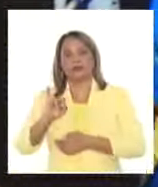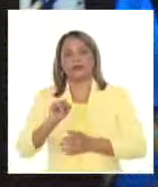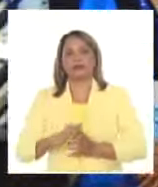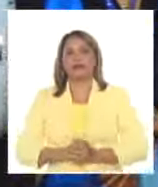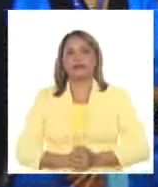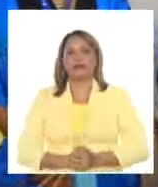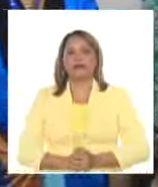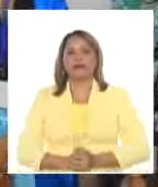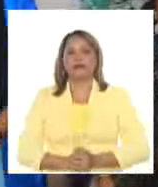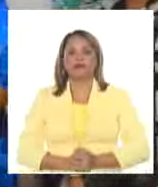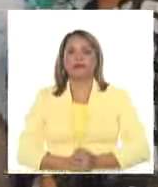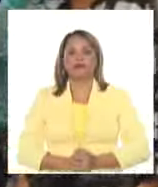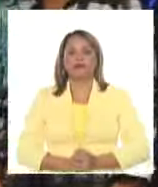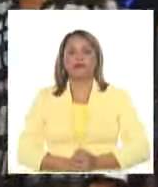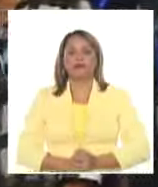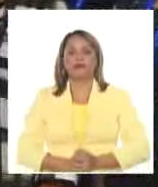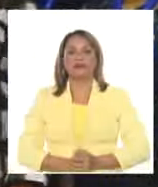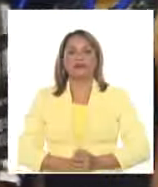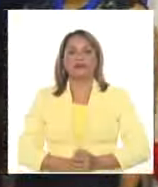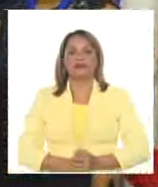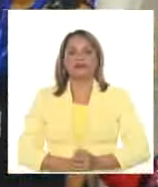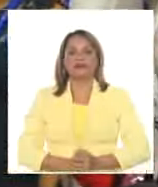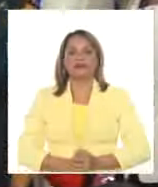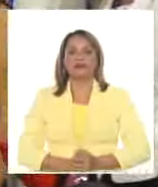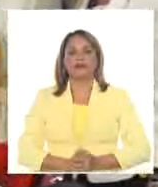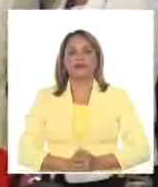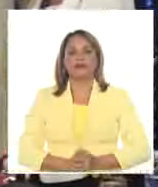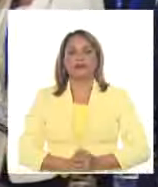El camarógrafo José Antonio Armas y Abdiel Bermúdez Bermúdez, Canal Cubano de Noticias.